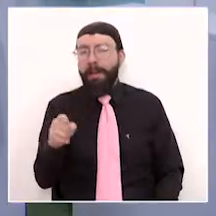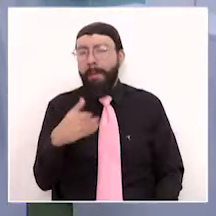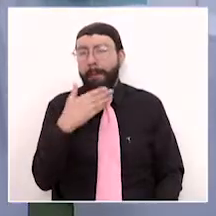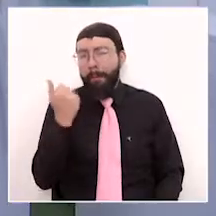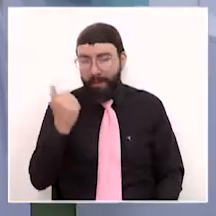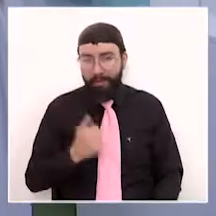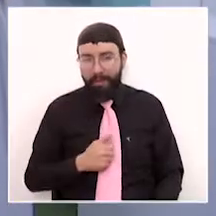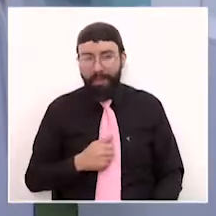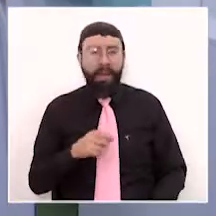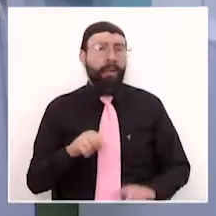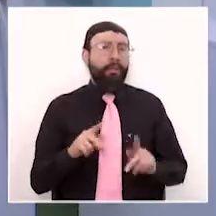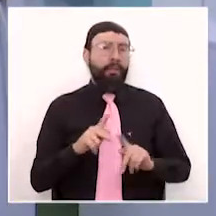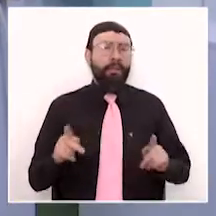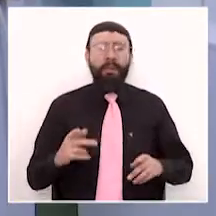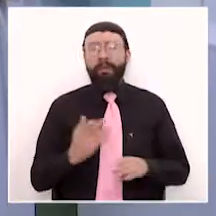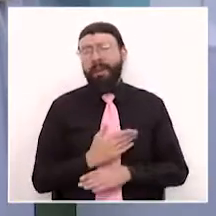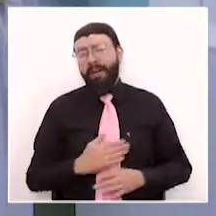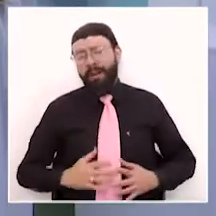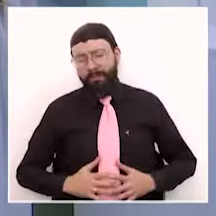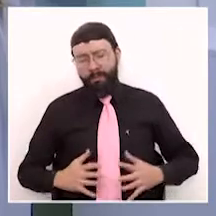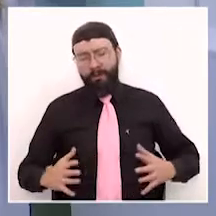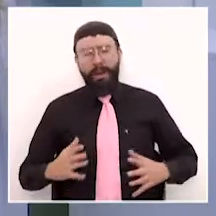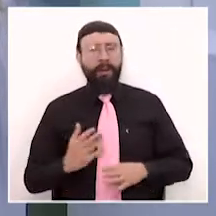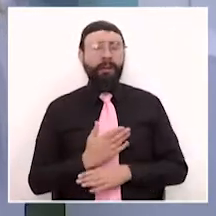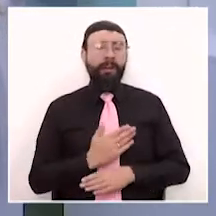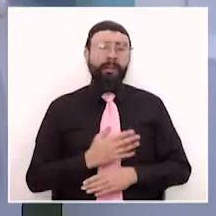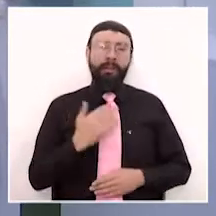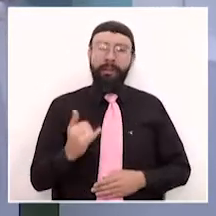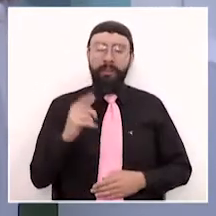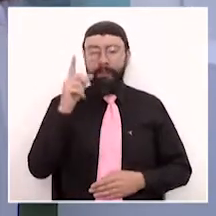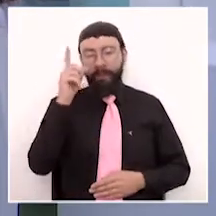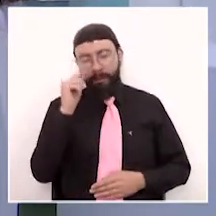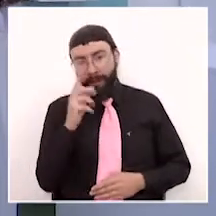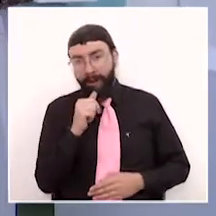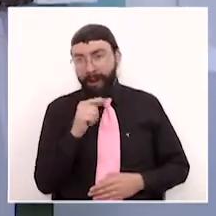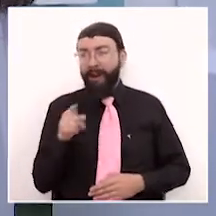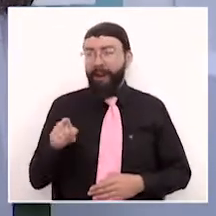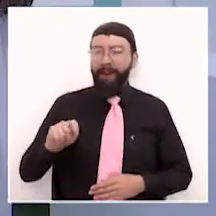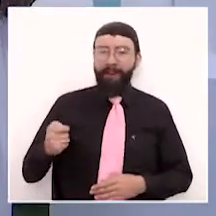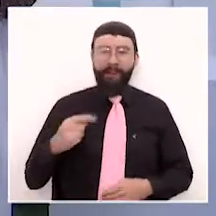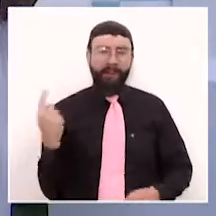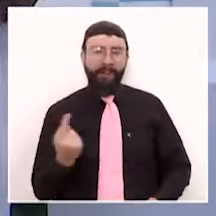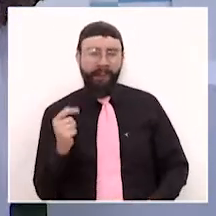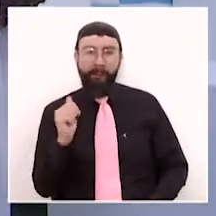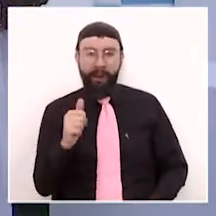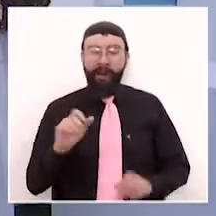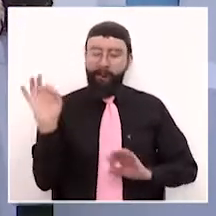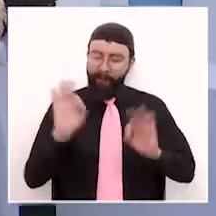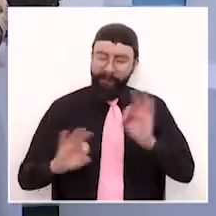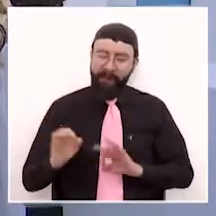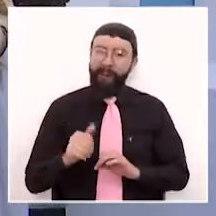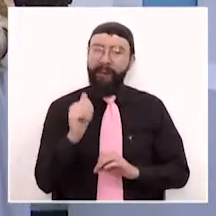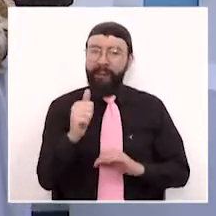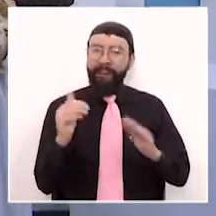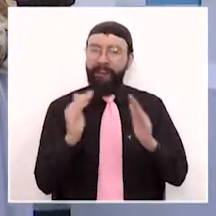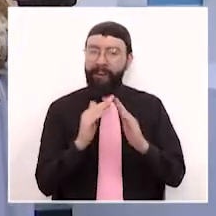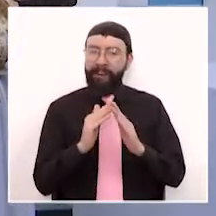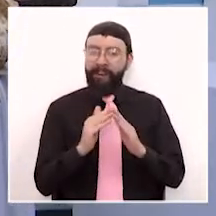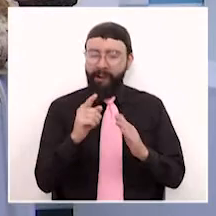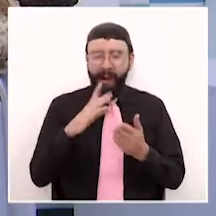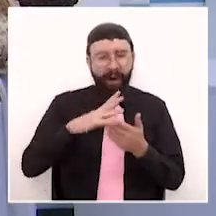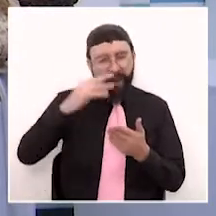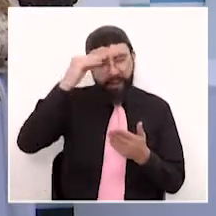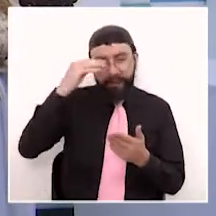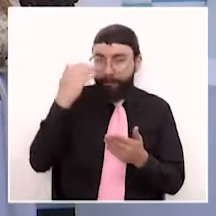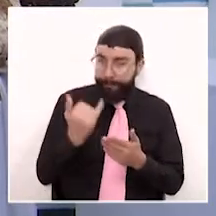gástricos, también problemas del sueño, y por eso hemos querido desarrollar unos batidos para que ustedes puedan preparar en sus hogares. Así que aprendamos a